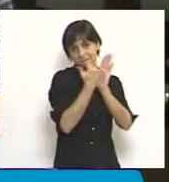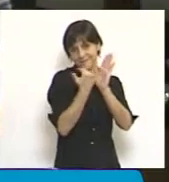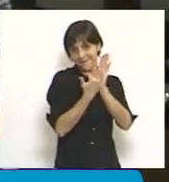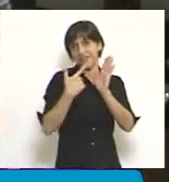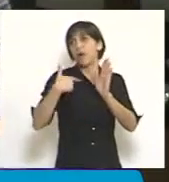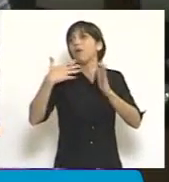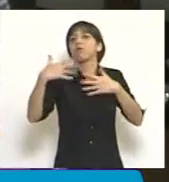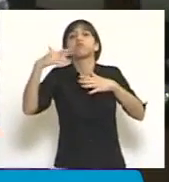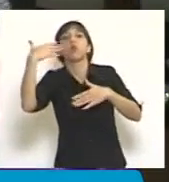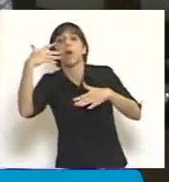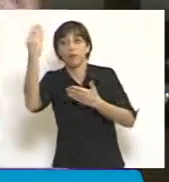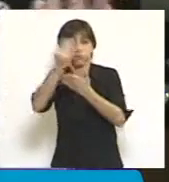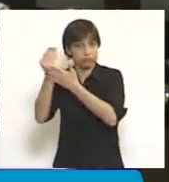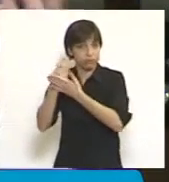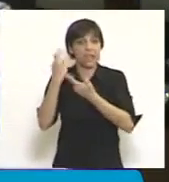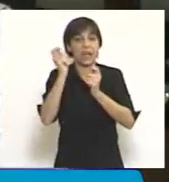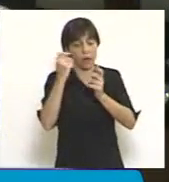Por otra parte,